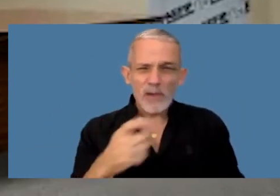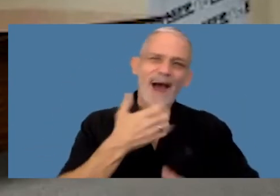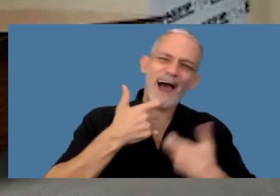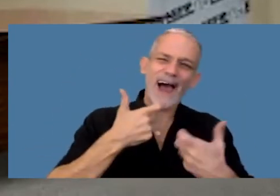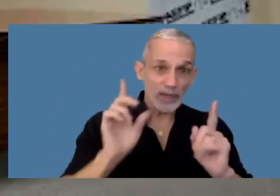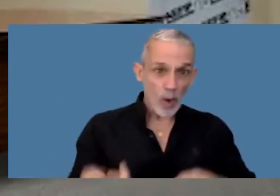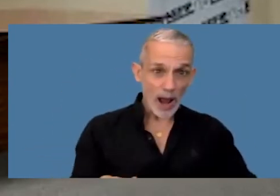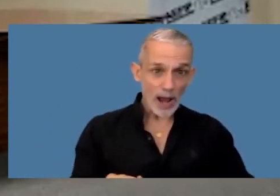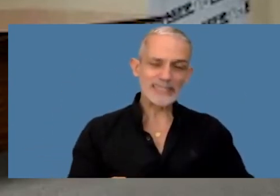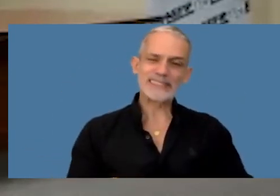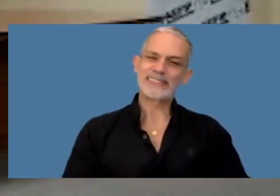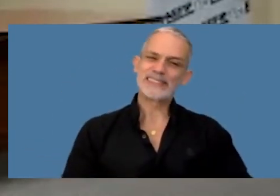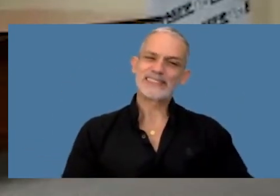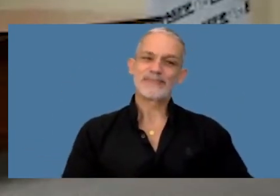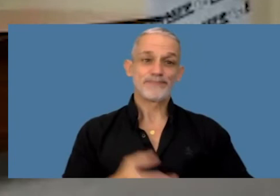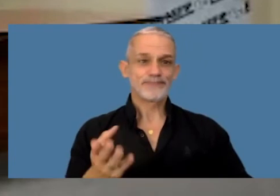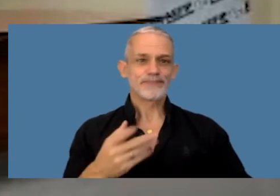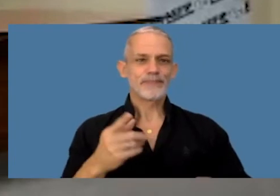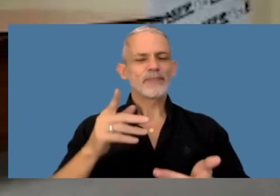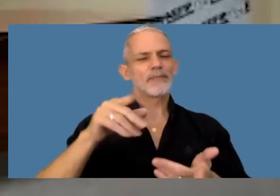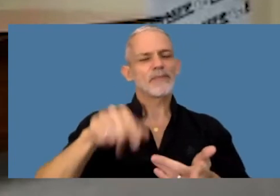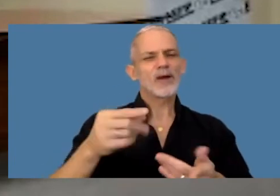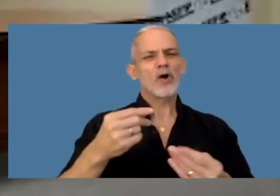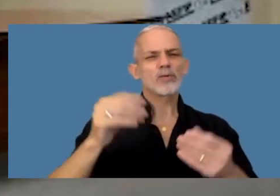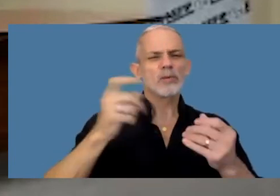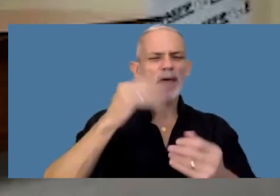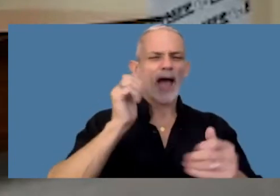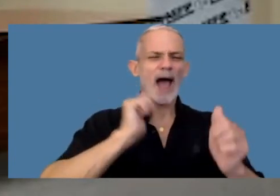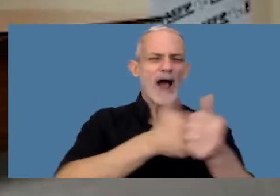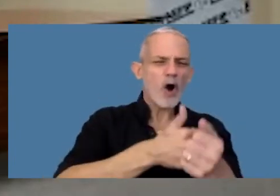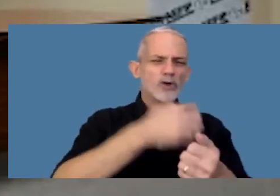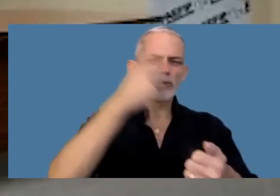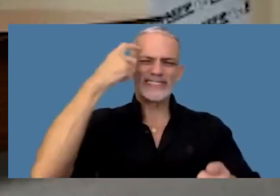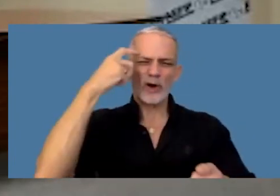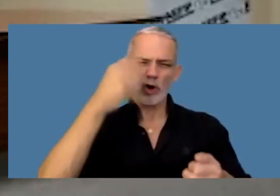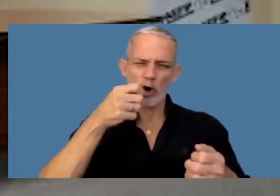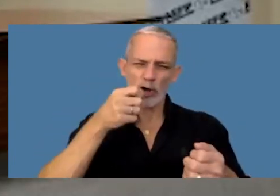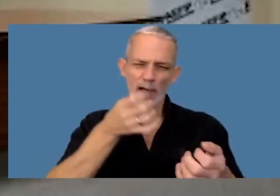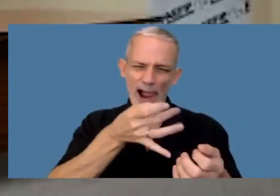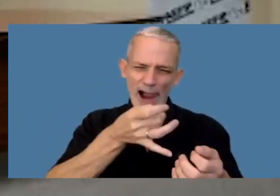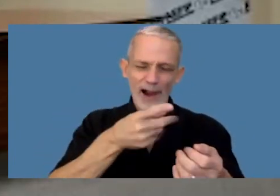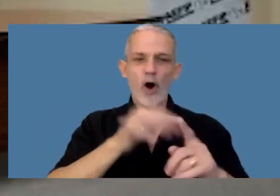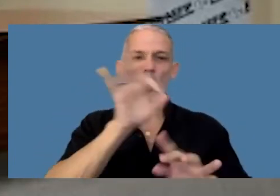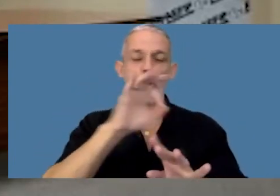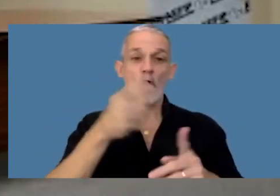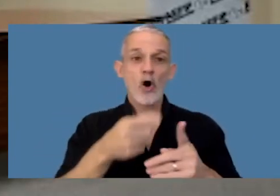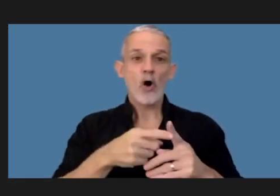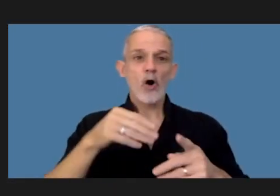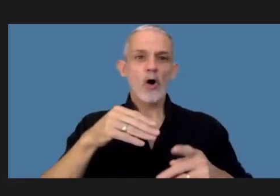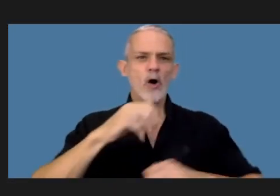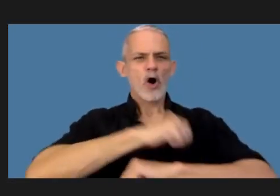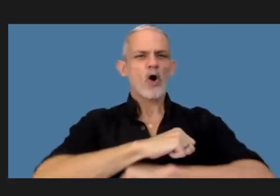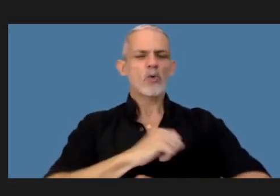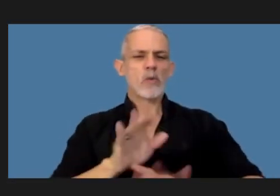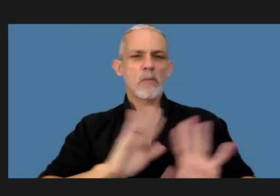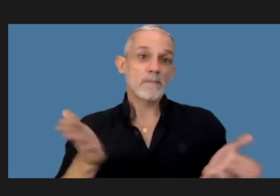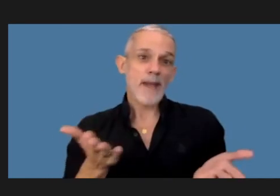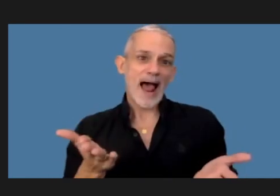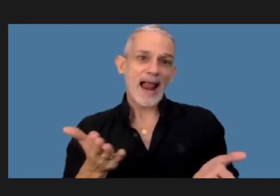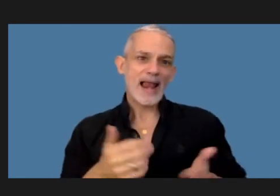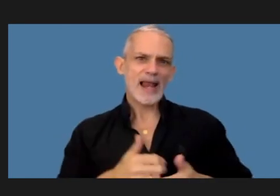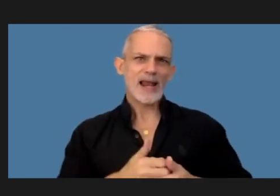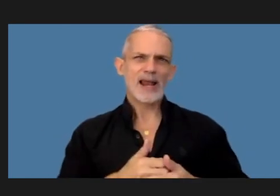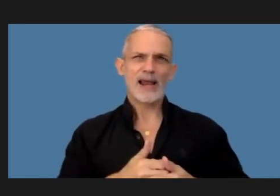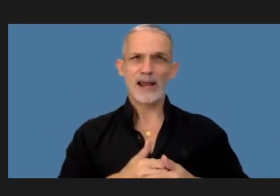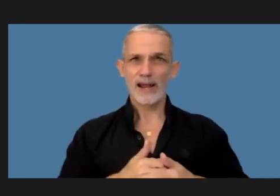Los casos de acoso psicológico, de acoso moral o móvil, como se llama,